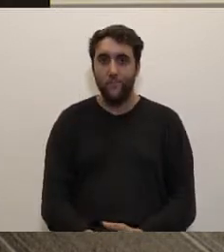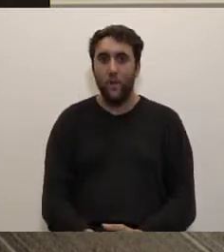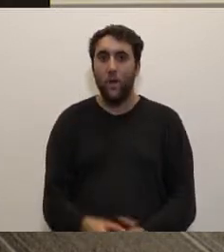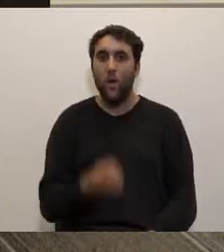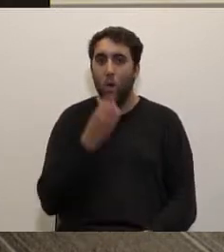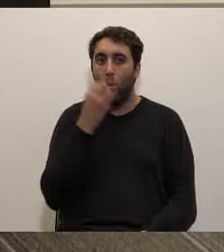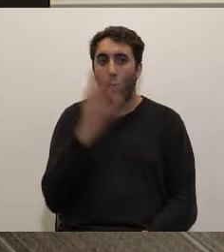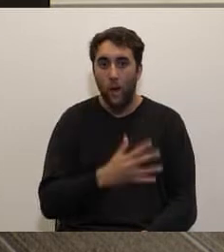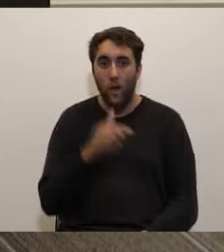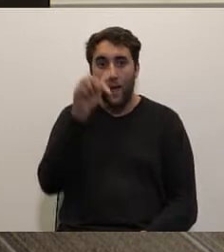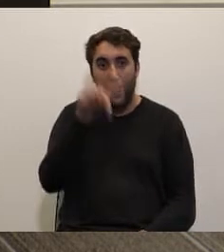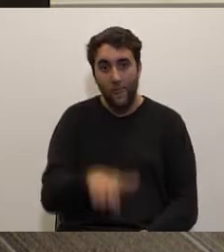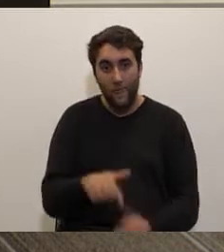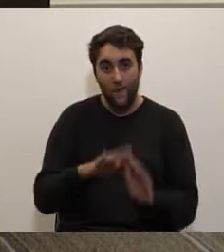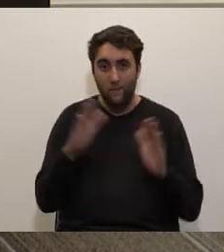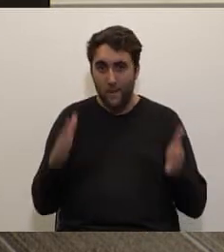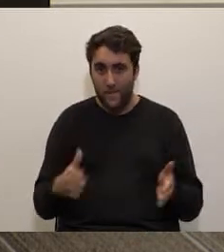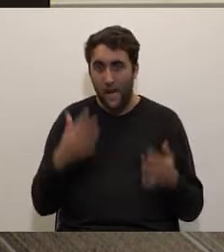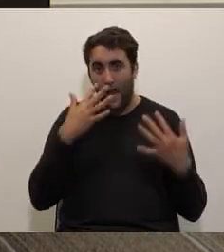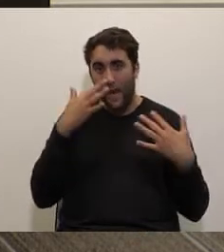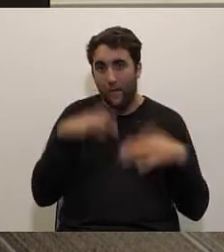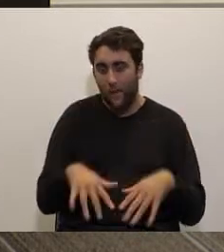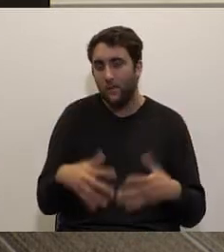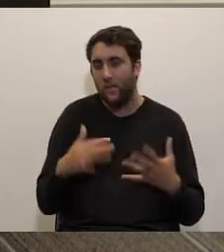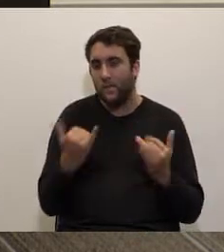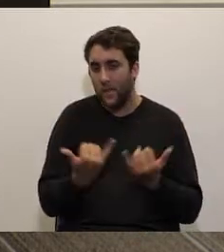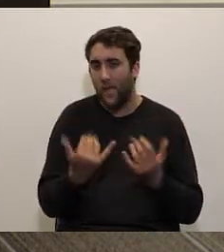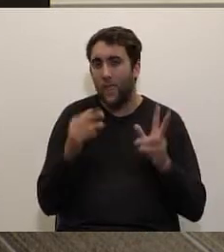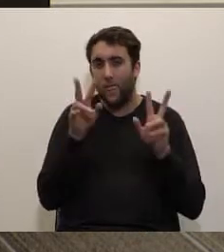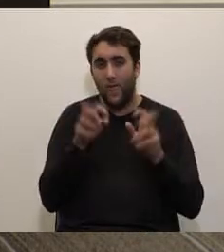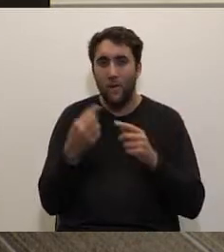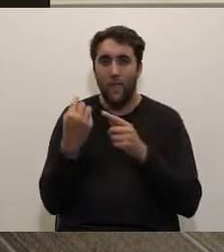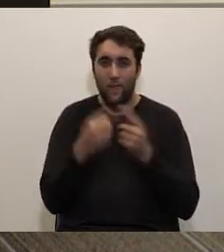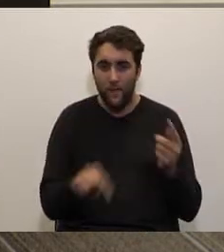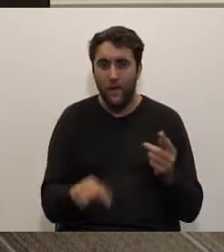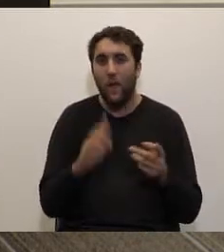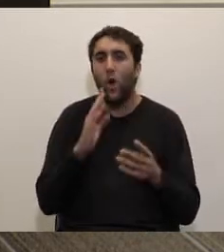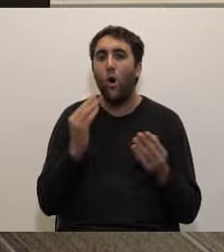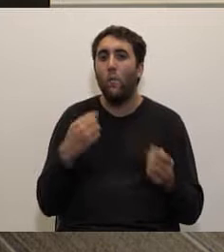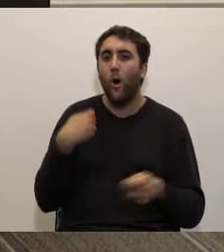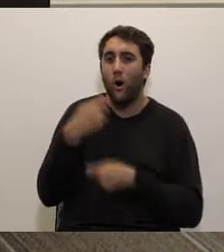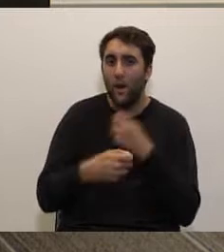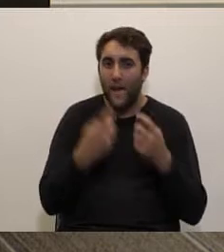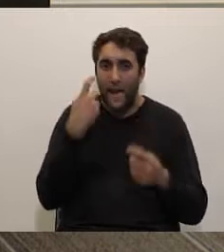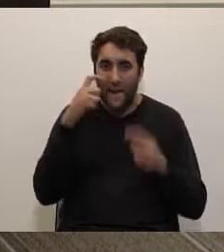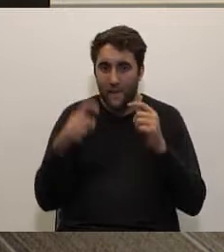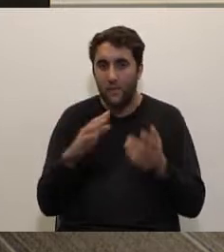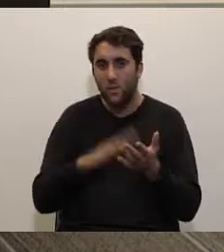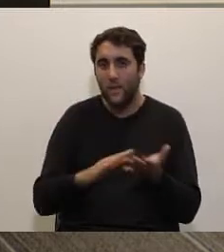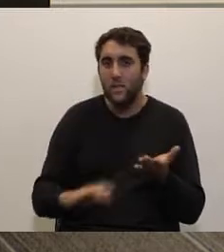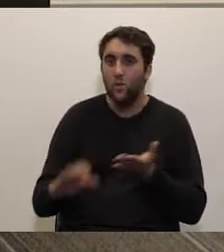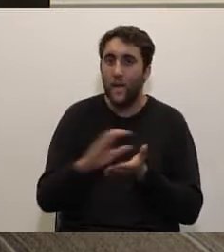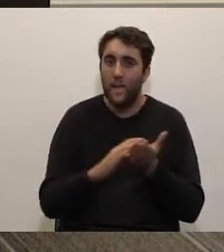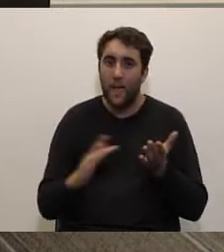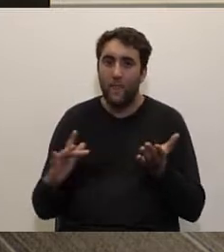Bueno, esta mesa es una de las tantas mesas que se enmarca en el uso creativo y participativo de la ciudadanía